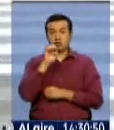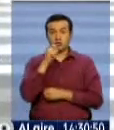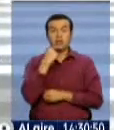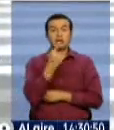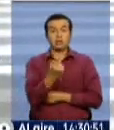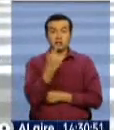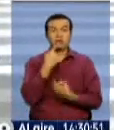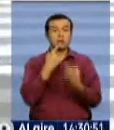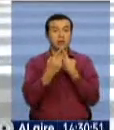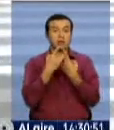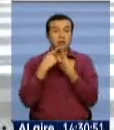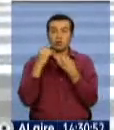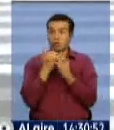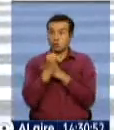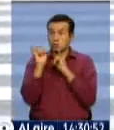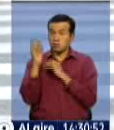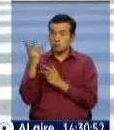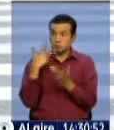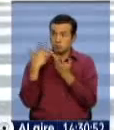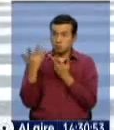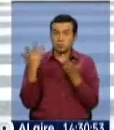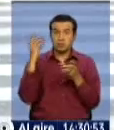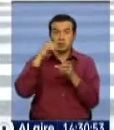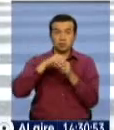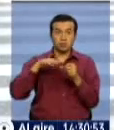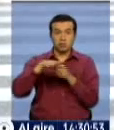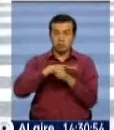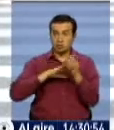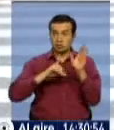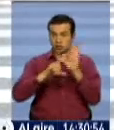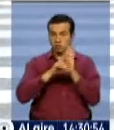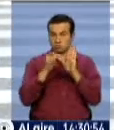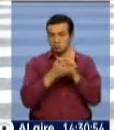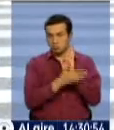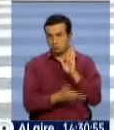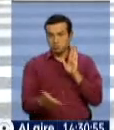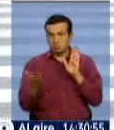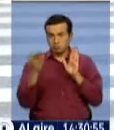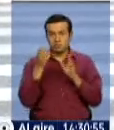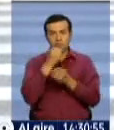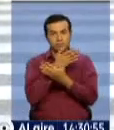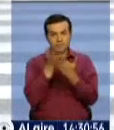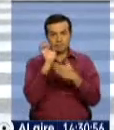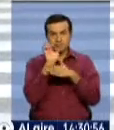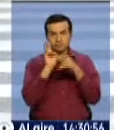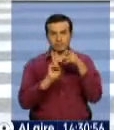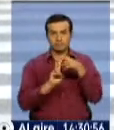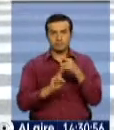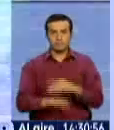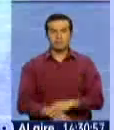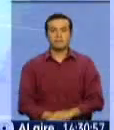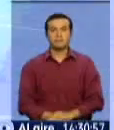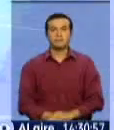ofrecen diálogo a los independentistas, pero dentro de la ley. Una información para Ecuador TV.